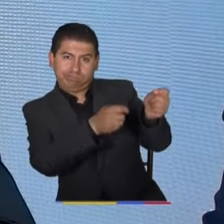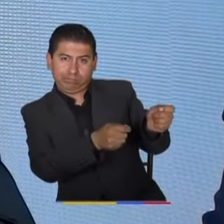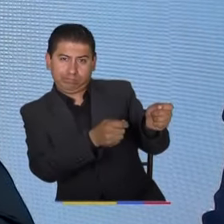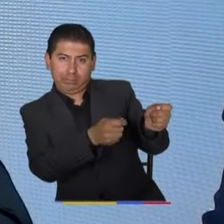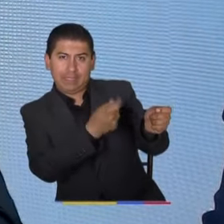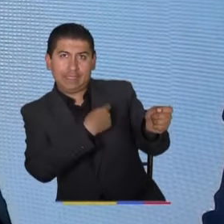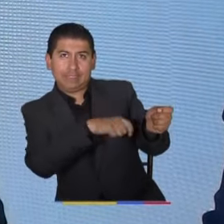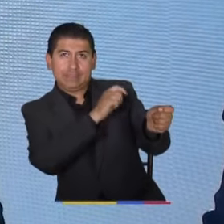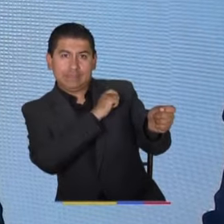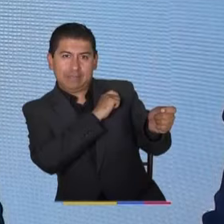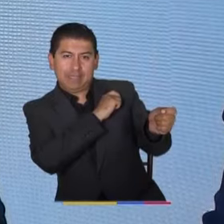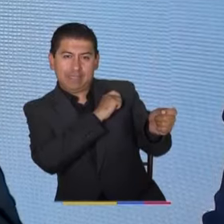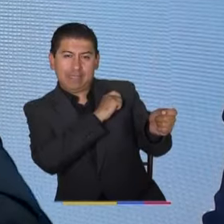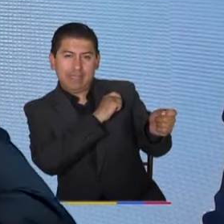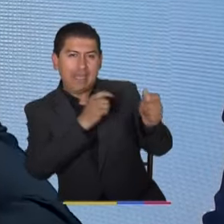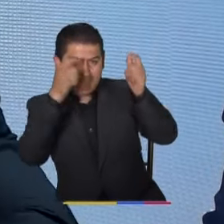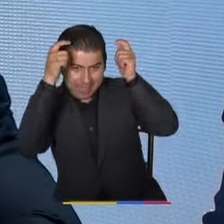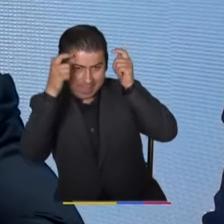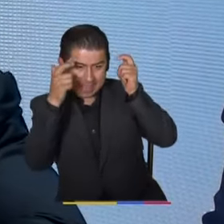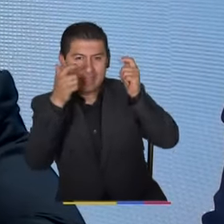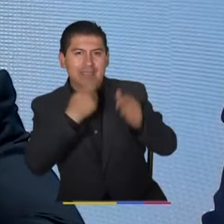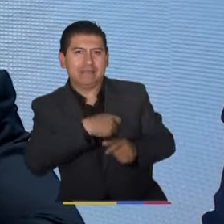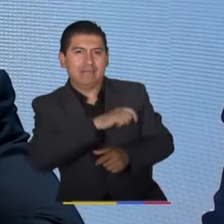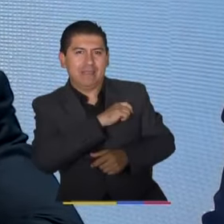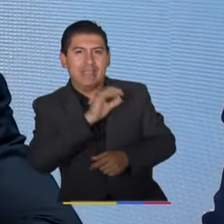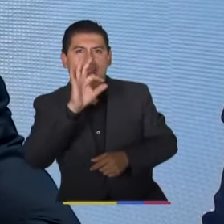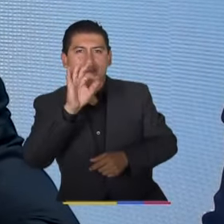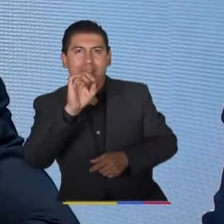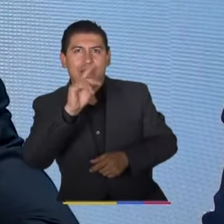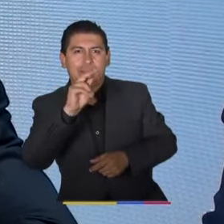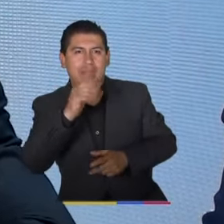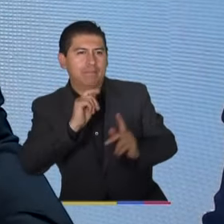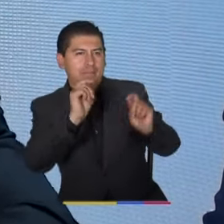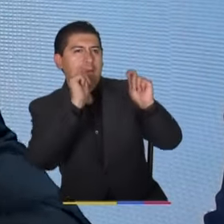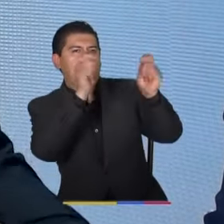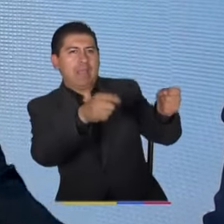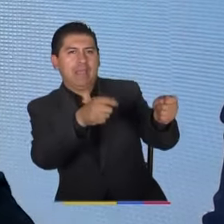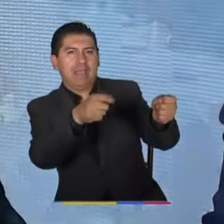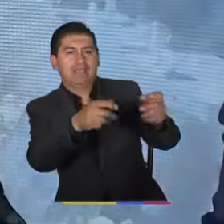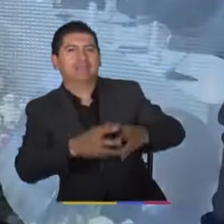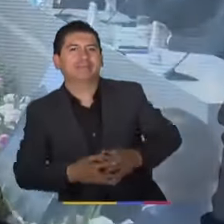Su Majestad, Rey Felipe, usted tiene la palabra.